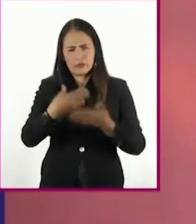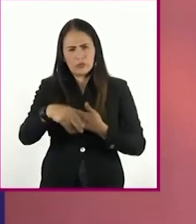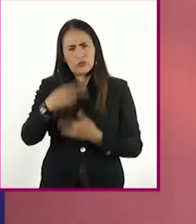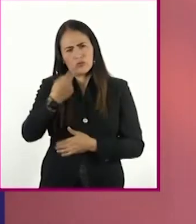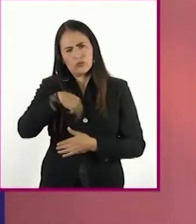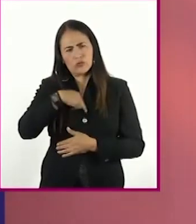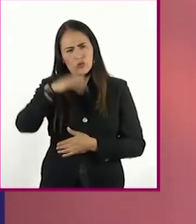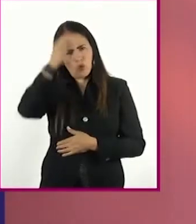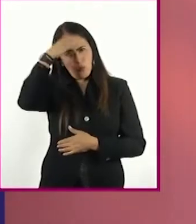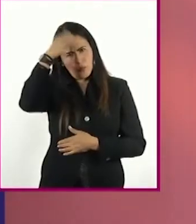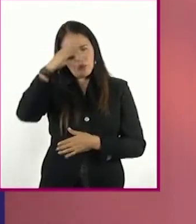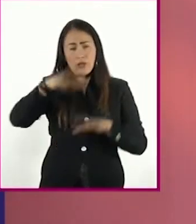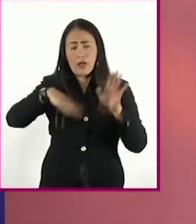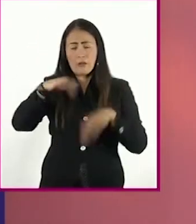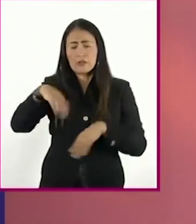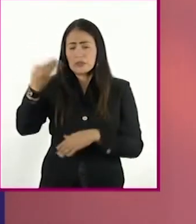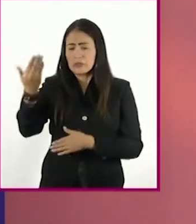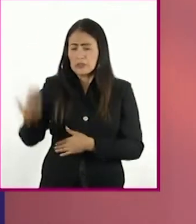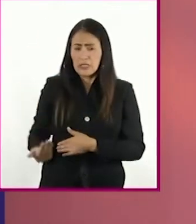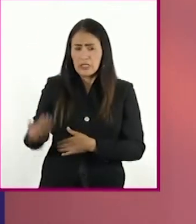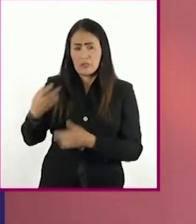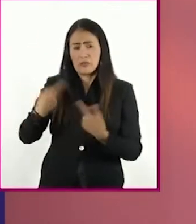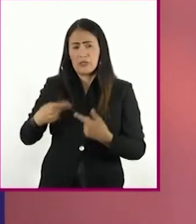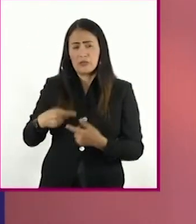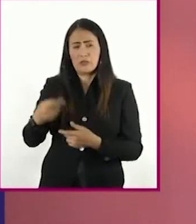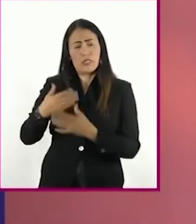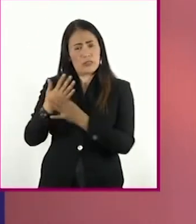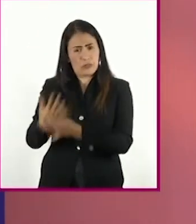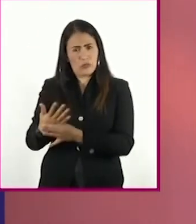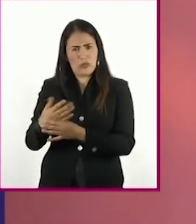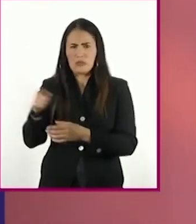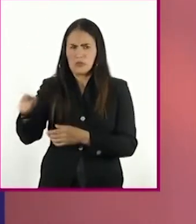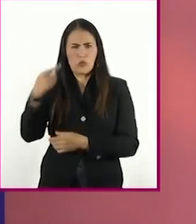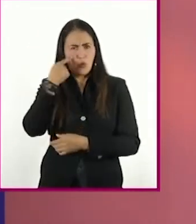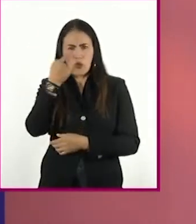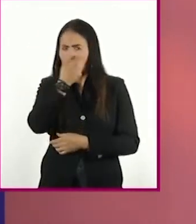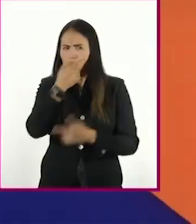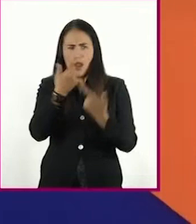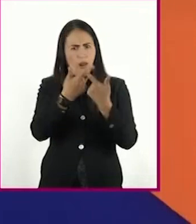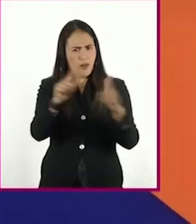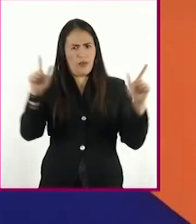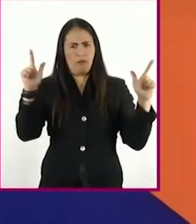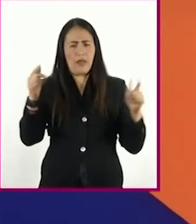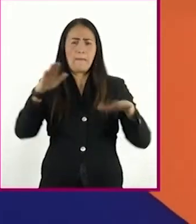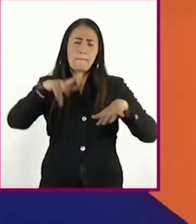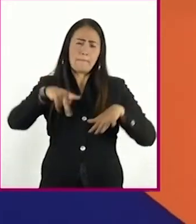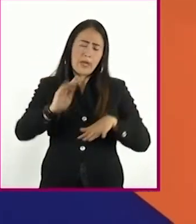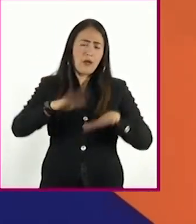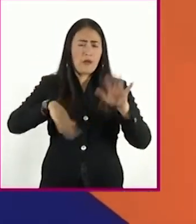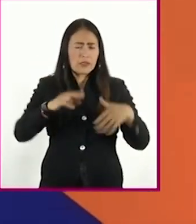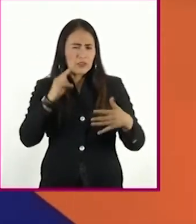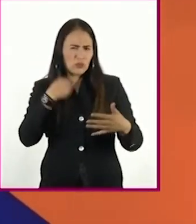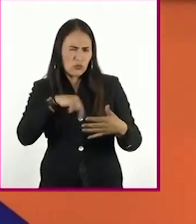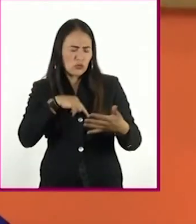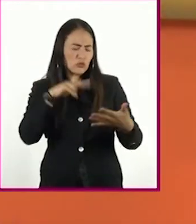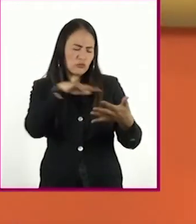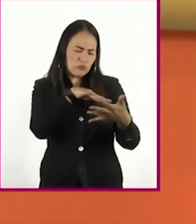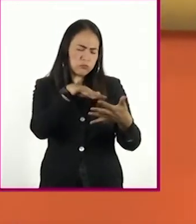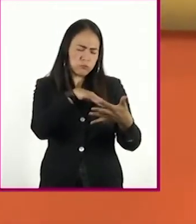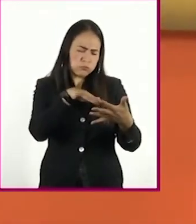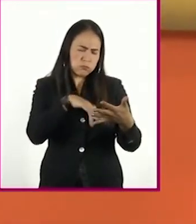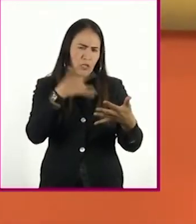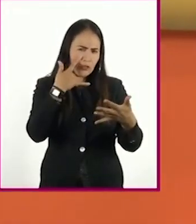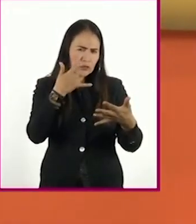abiertamente y otras veces nosotros como lectores debemos encontrarla. A propósito de ello, veremos